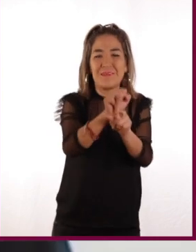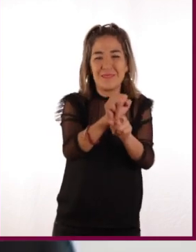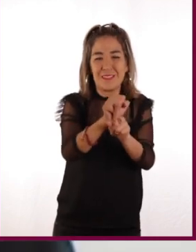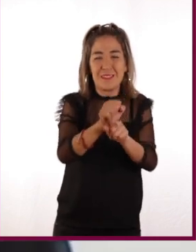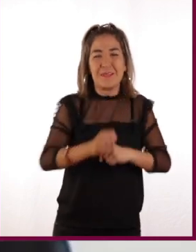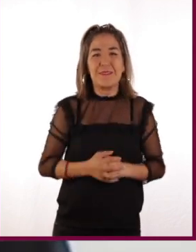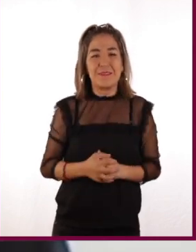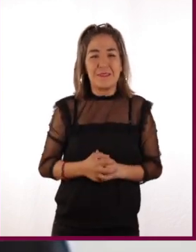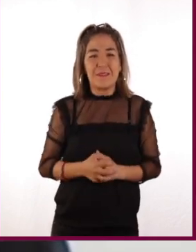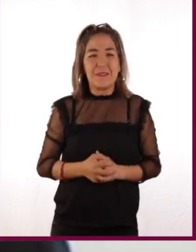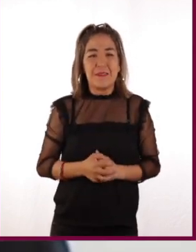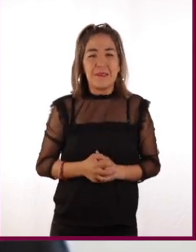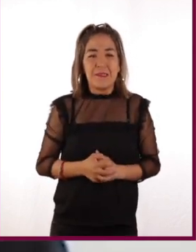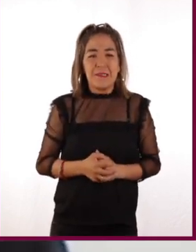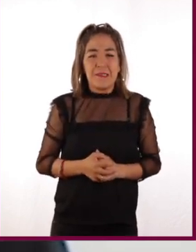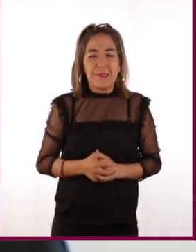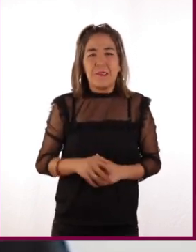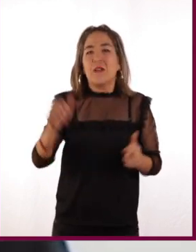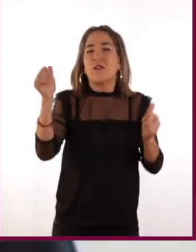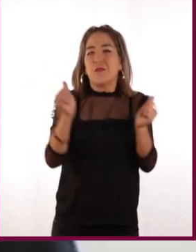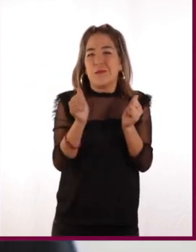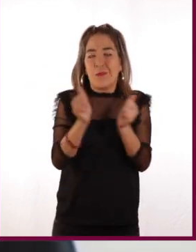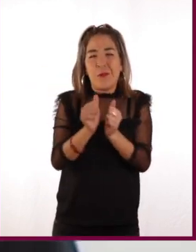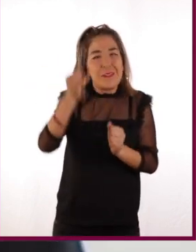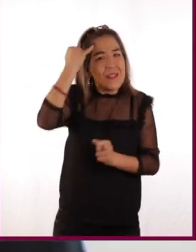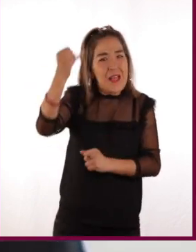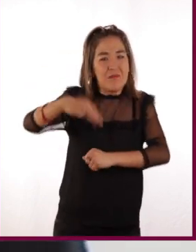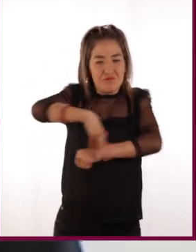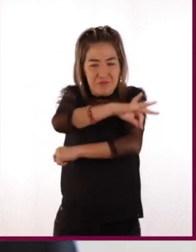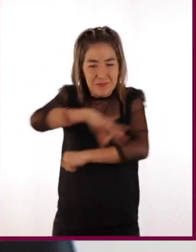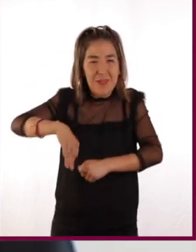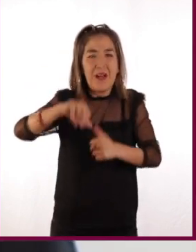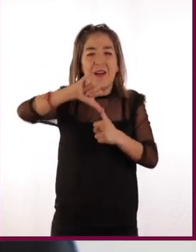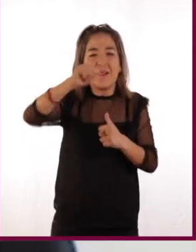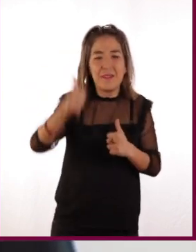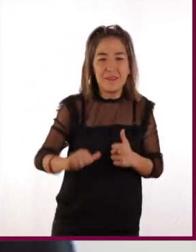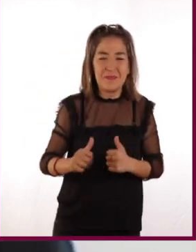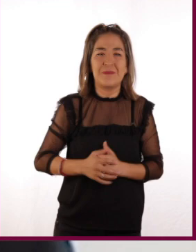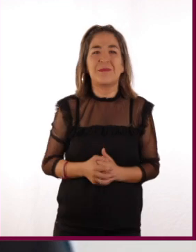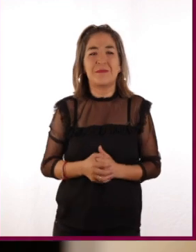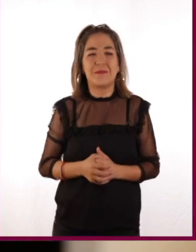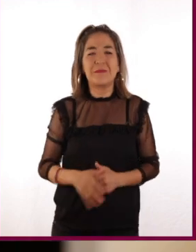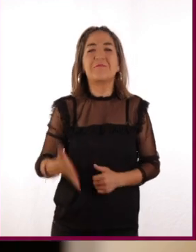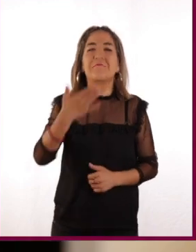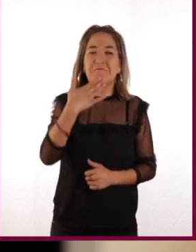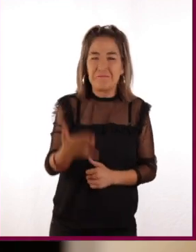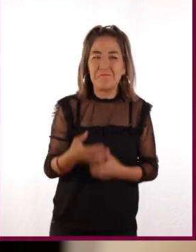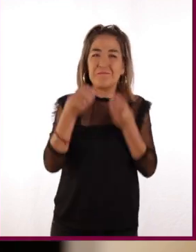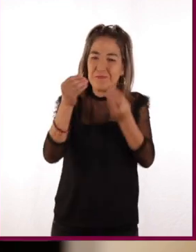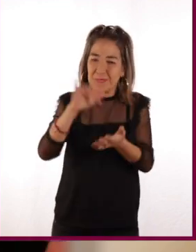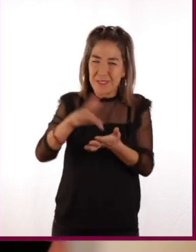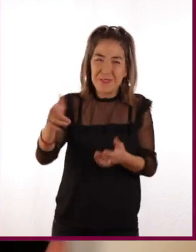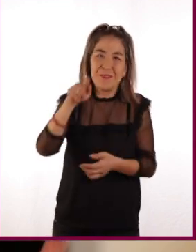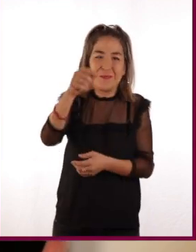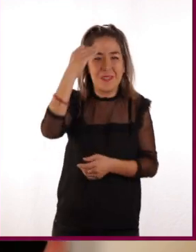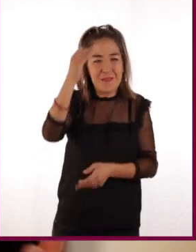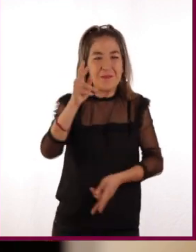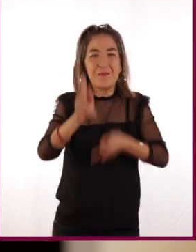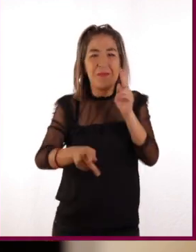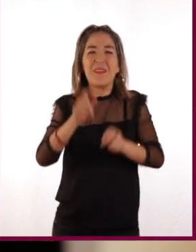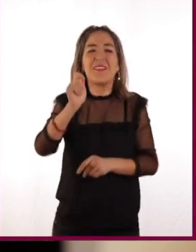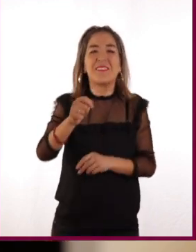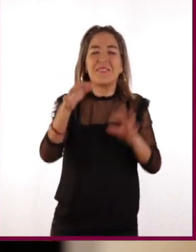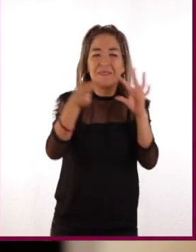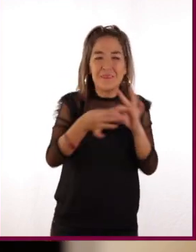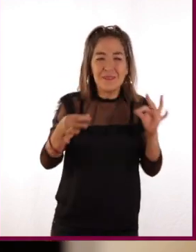luego, como arquitectos, ¿no? Y como sociedad. Maestro, muchísimas gracias por su